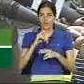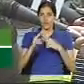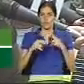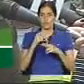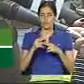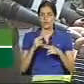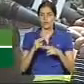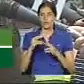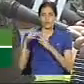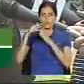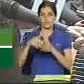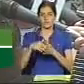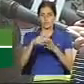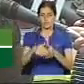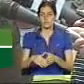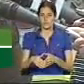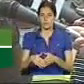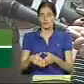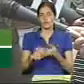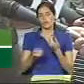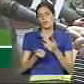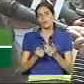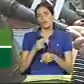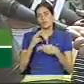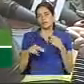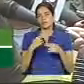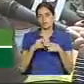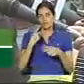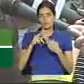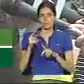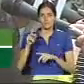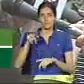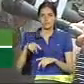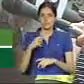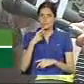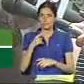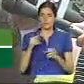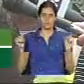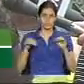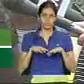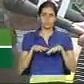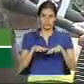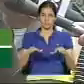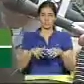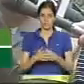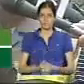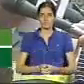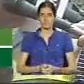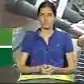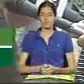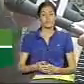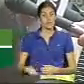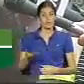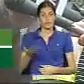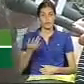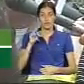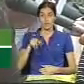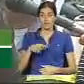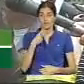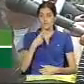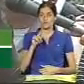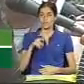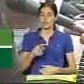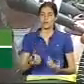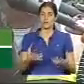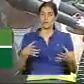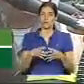Cumaná y acá en el aeropuerto José Antonio Anzoátegui, donde se ha habido una gran afluencia de pasajeros. Es importante informarle a